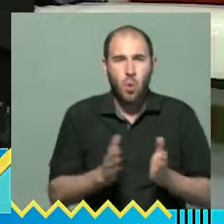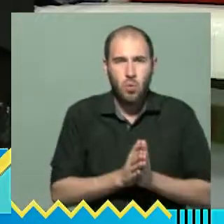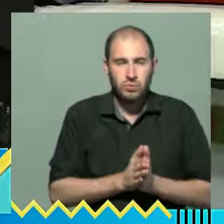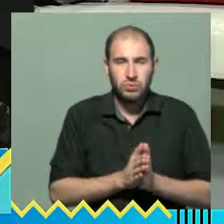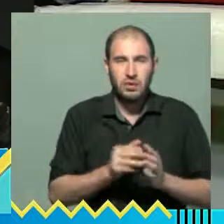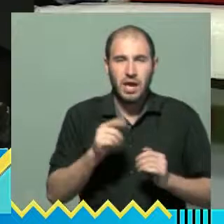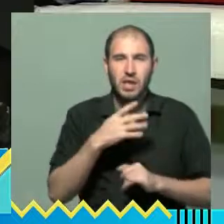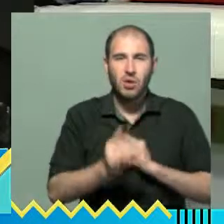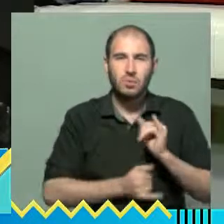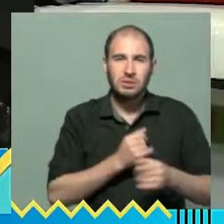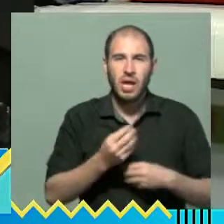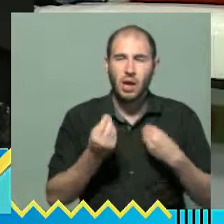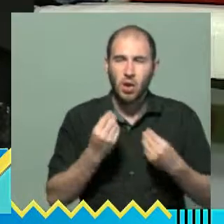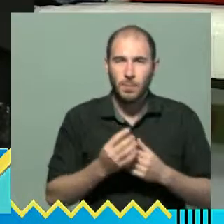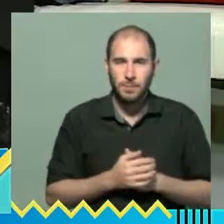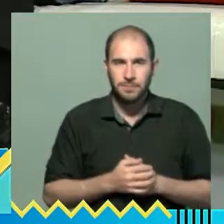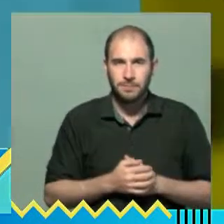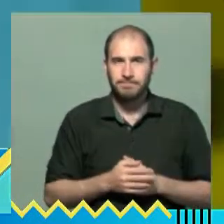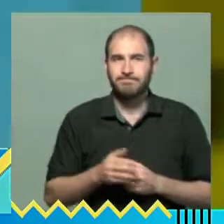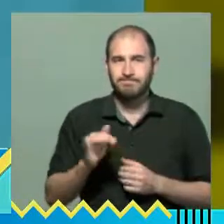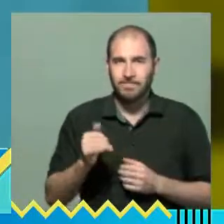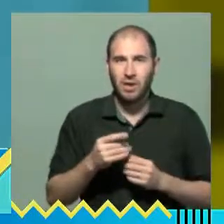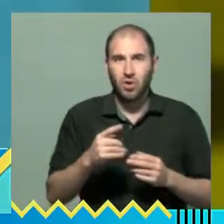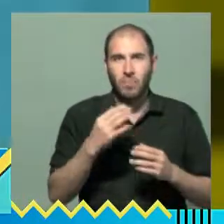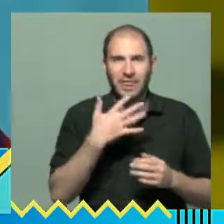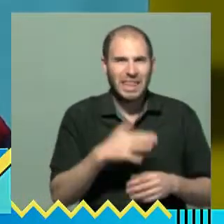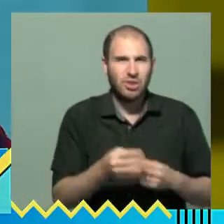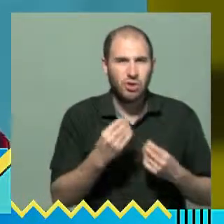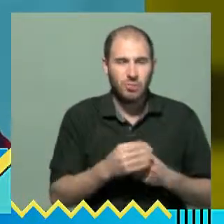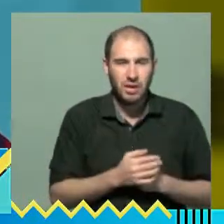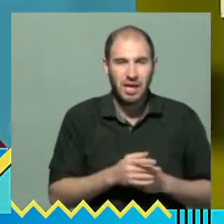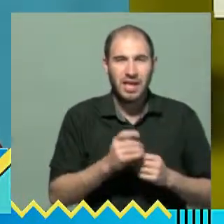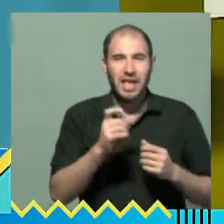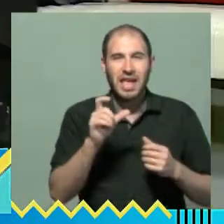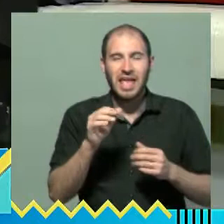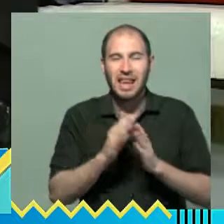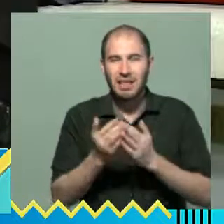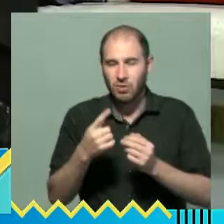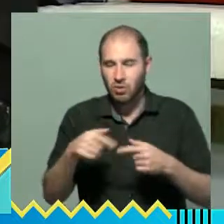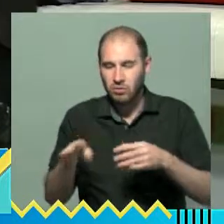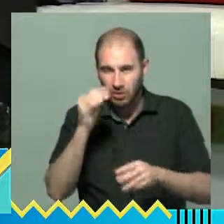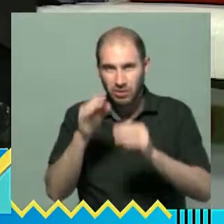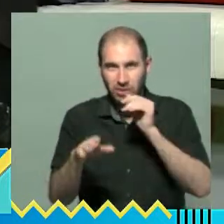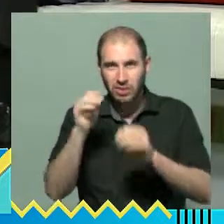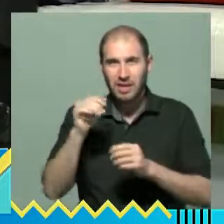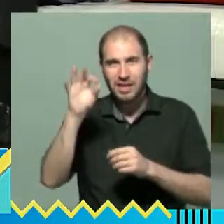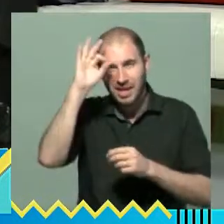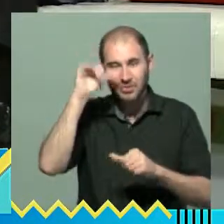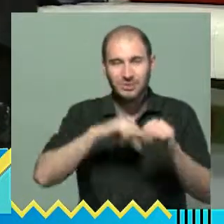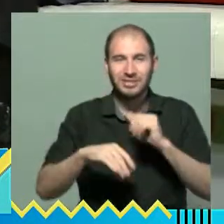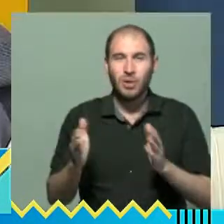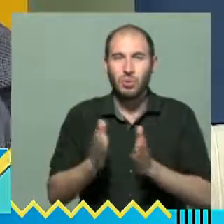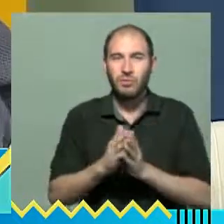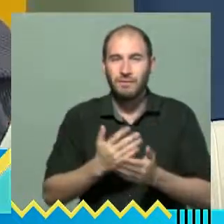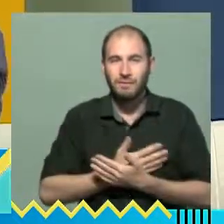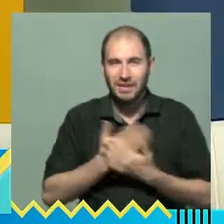donde uno dice, bueno, ¿cómo sí, no entiendo esto? En el libro de las sustancias adictivas se reunirá la neurociencia con la felicidad, porque